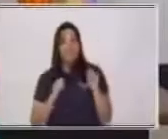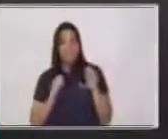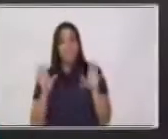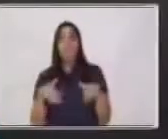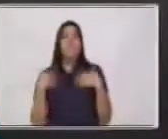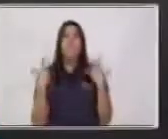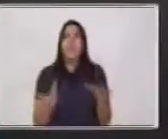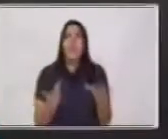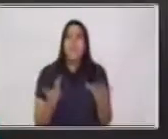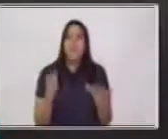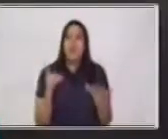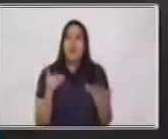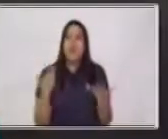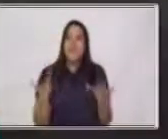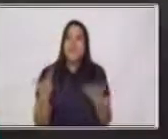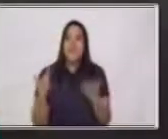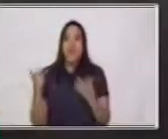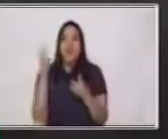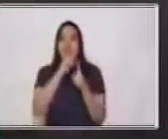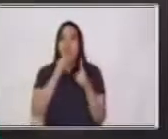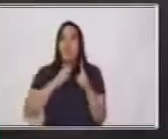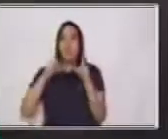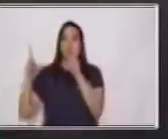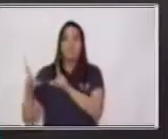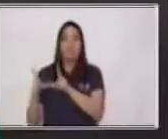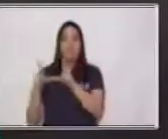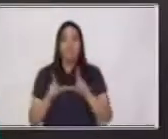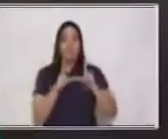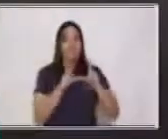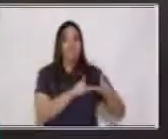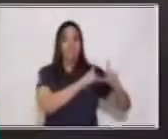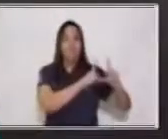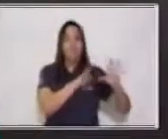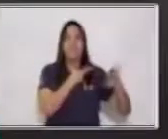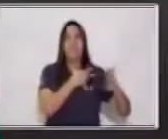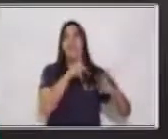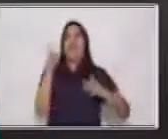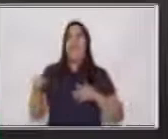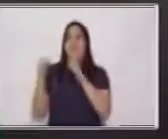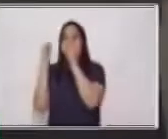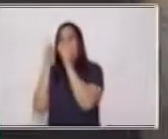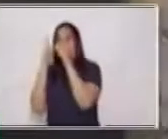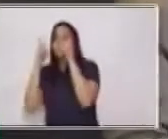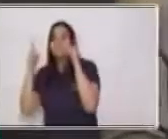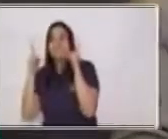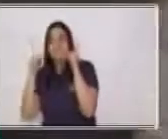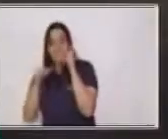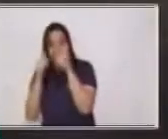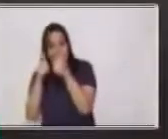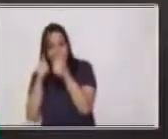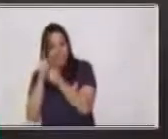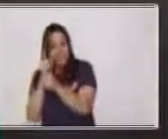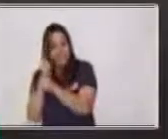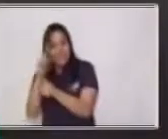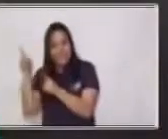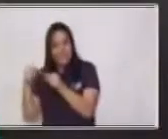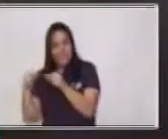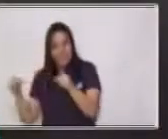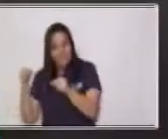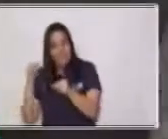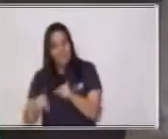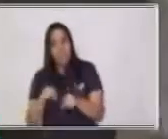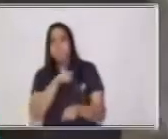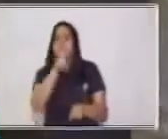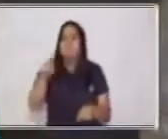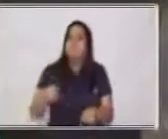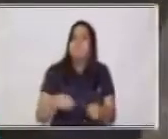estos signos son los signos de exclamación. Muy bien, ¡excelente! ¿Lo han